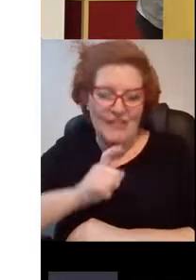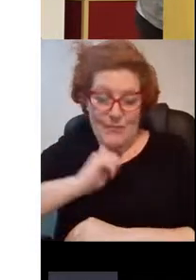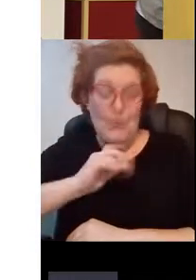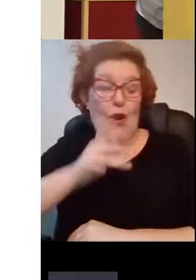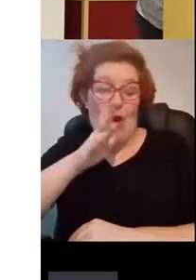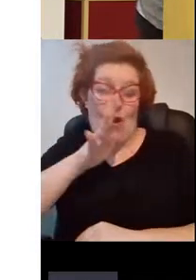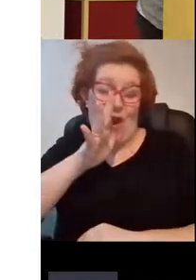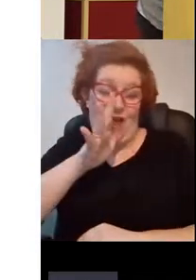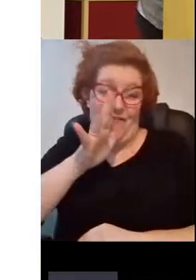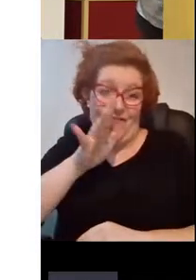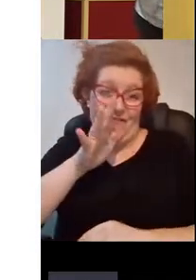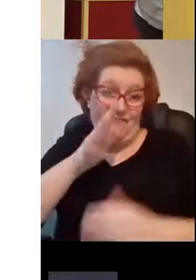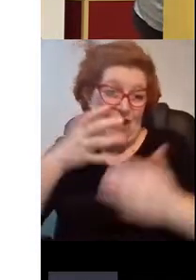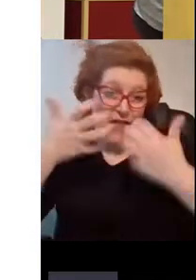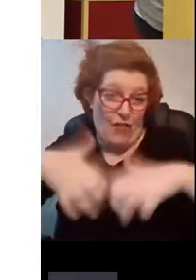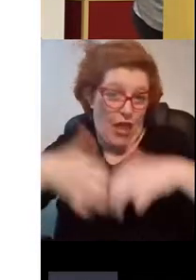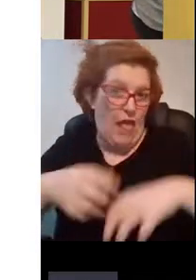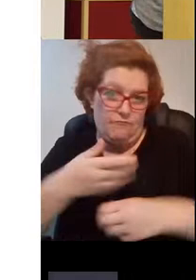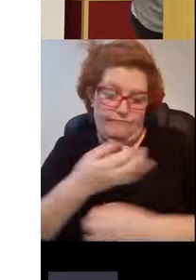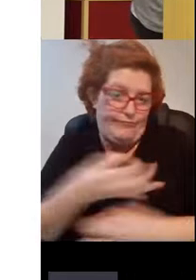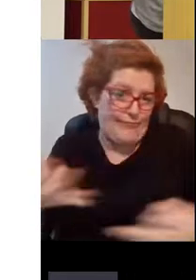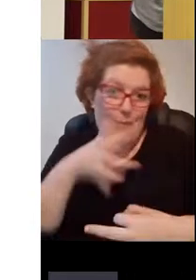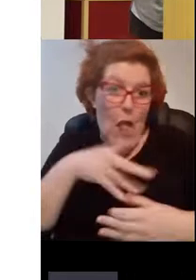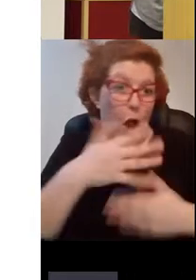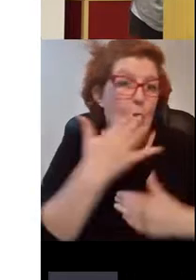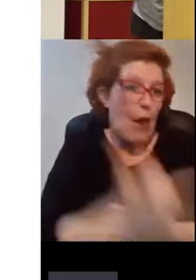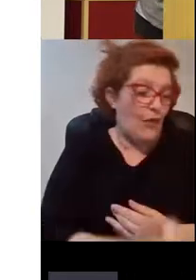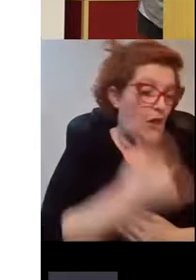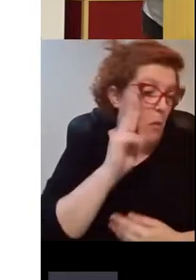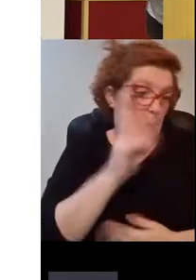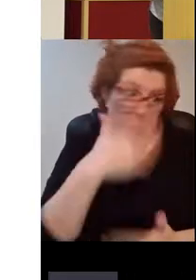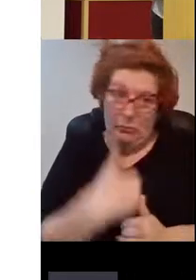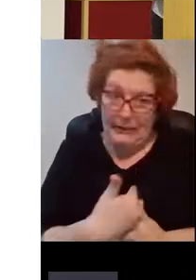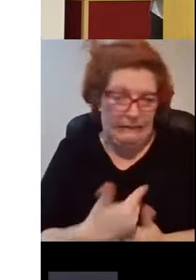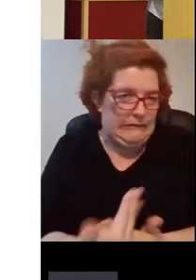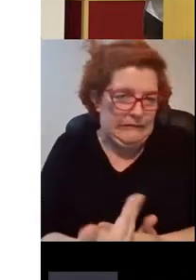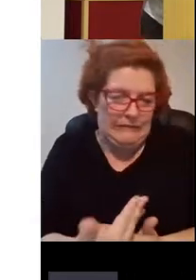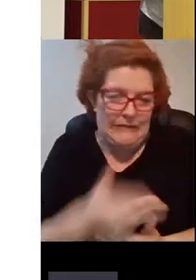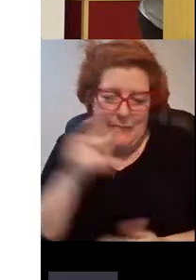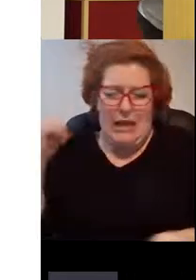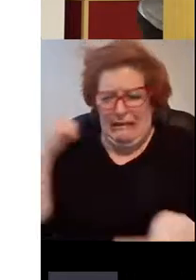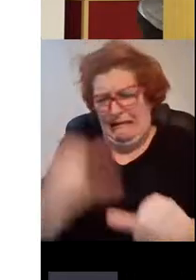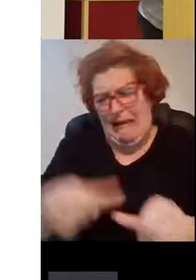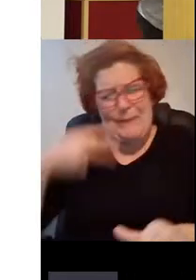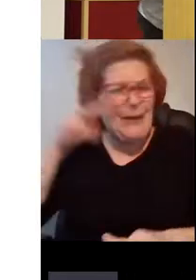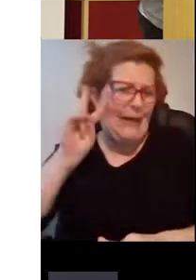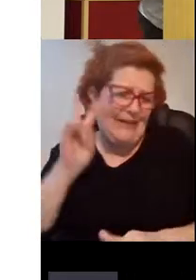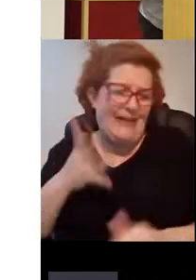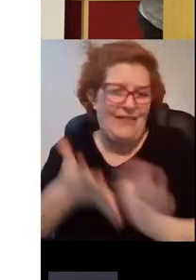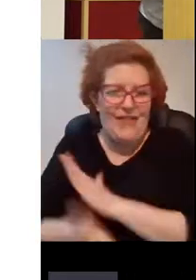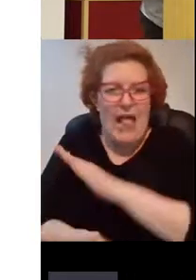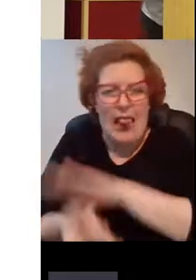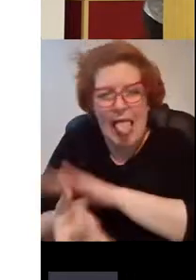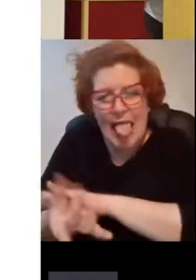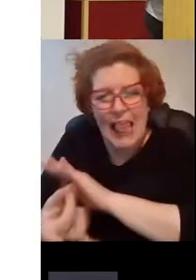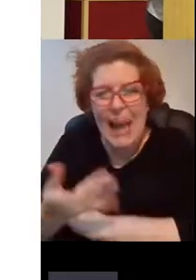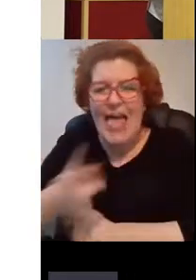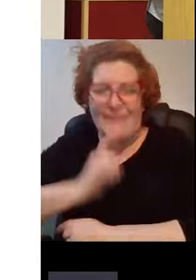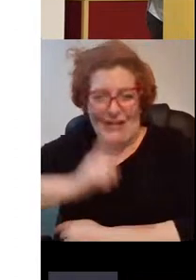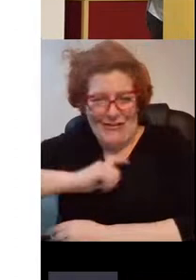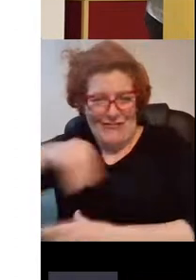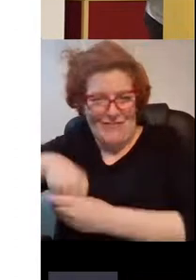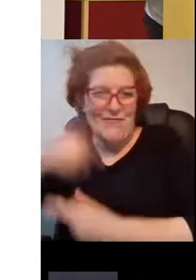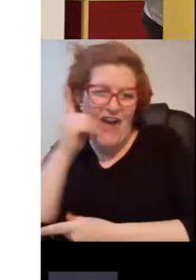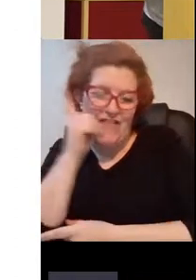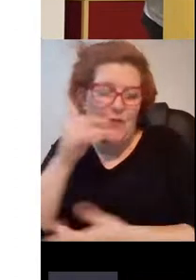inmediatamente, el correo no lo leen. Yo ya tengo la experiencia de muchos años y no sé, luego no saben